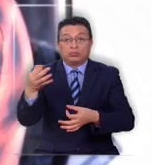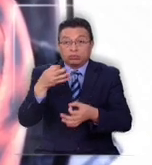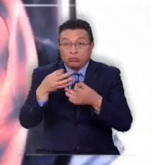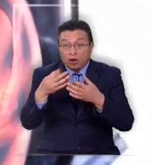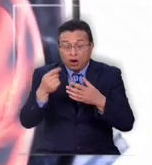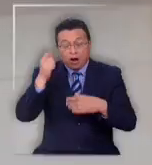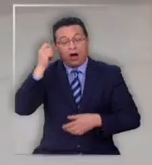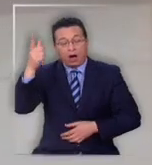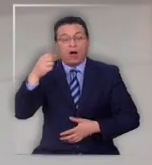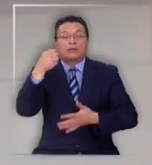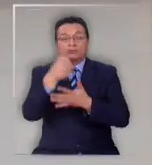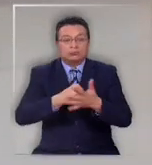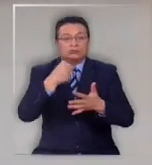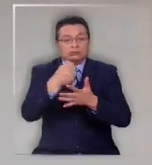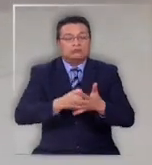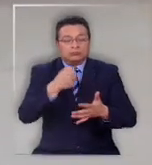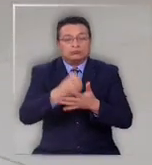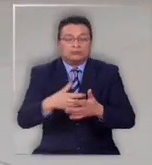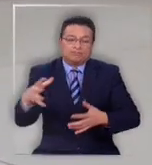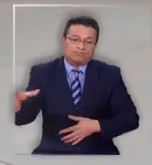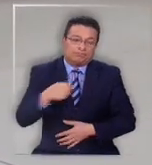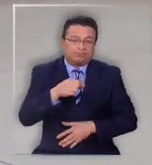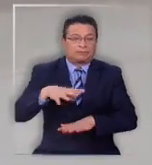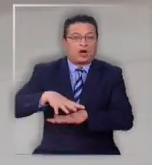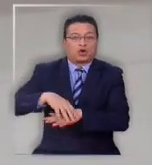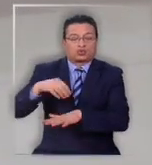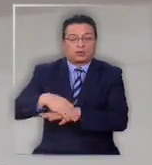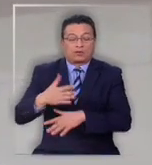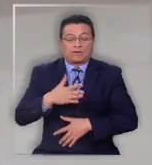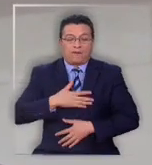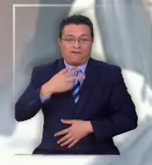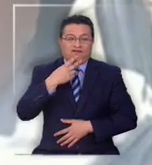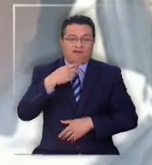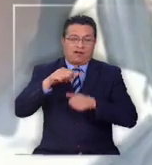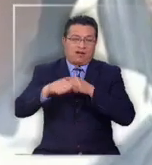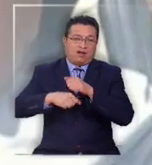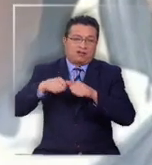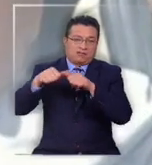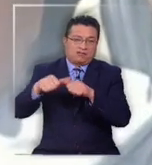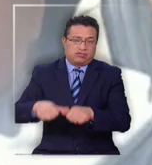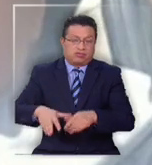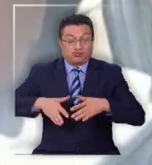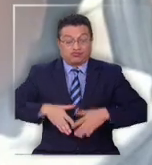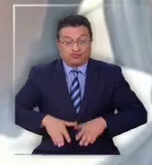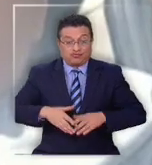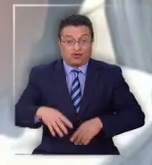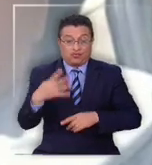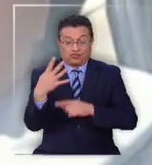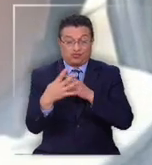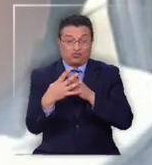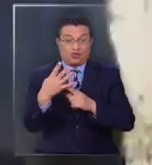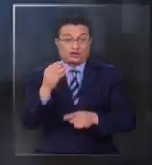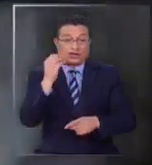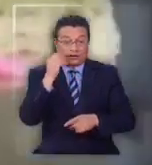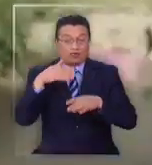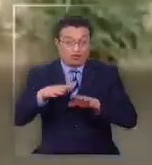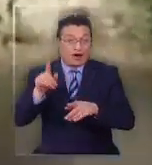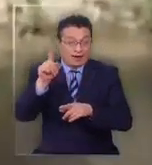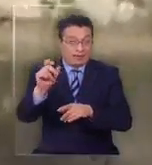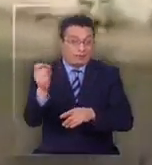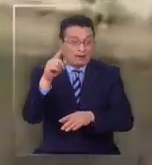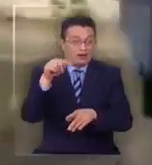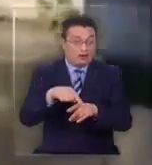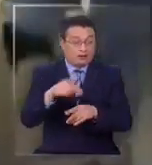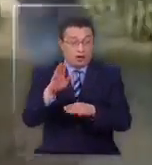un segundo en la pelea por traerlos de vuelta a Suecia, donde está radicado hace años y donde nacieron sus primeros 4 nietos. Primero